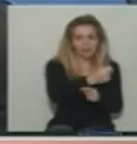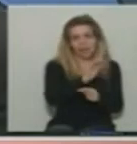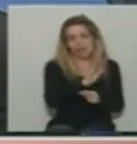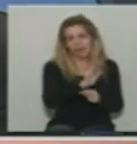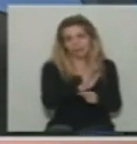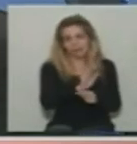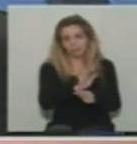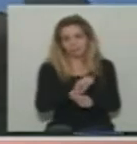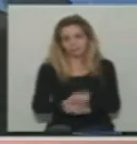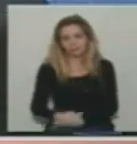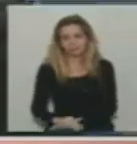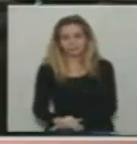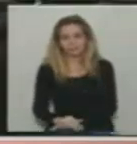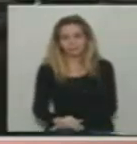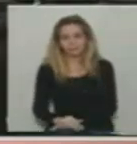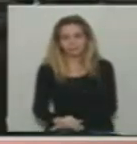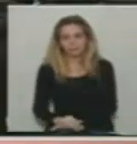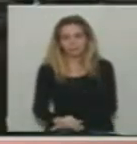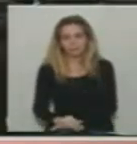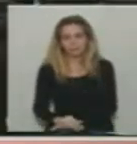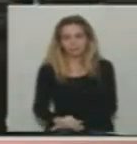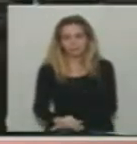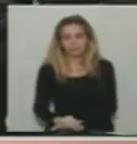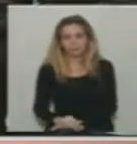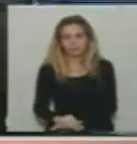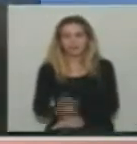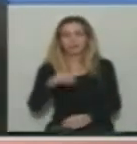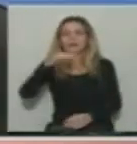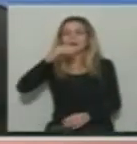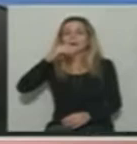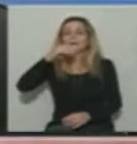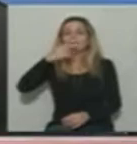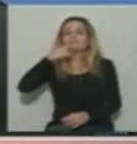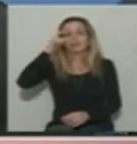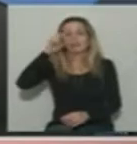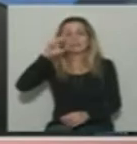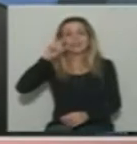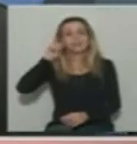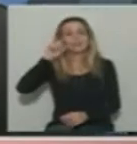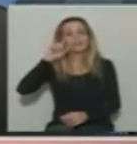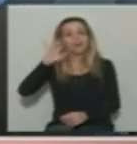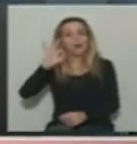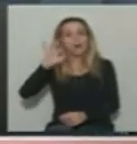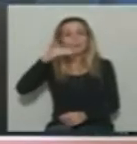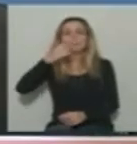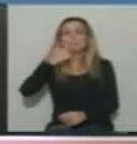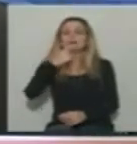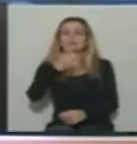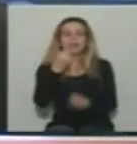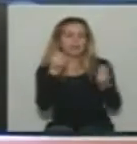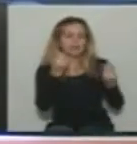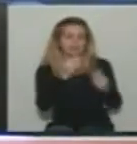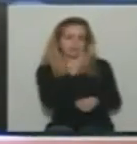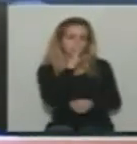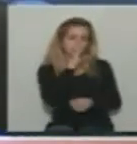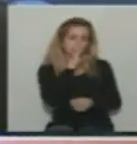Francisco Narváez con este jingle. Massa está jugando fuerte. ¿Qué hace Sergio Massa? Obviamente, la ley del ganador. Calladito la boca, no